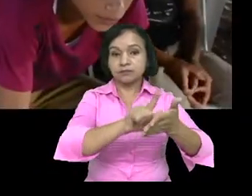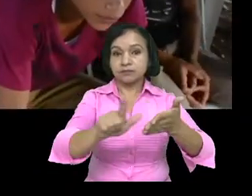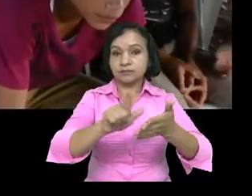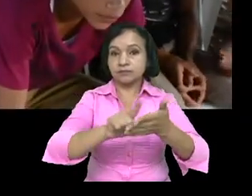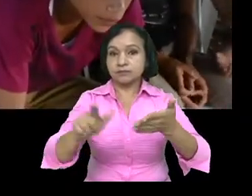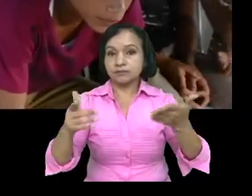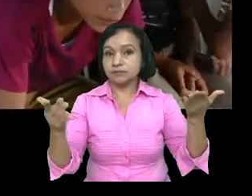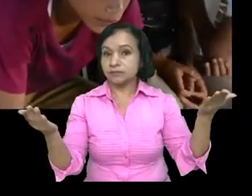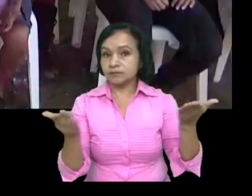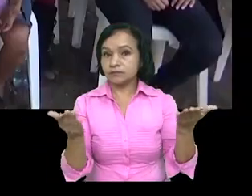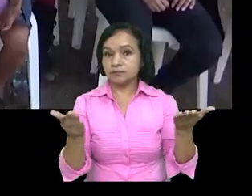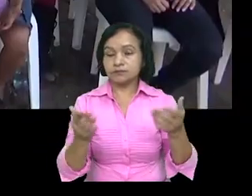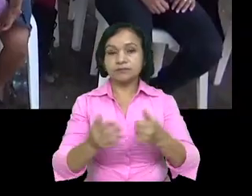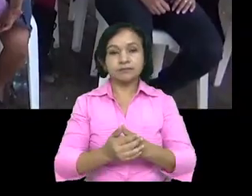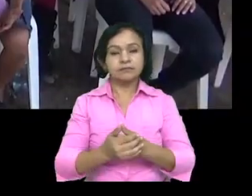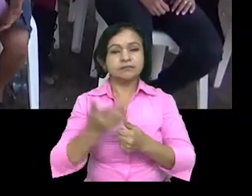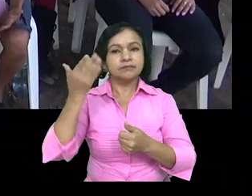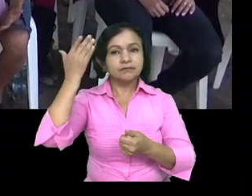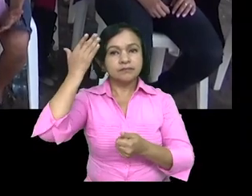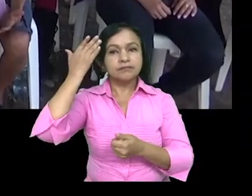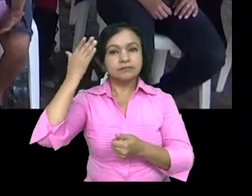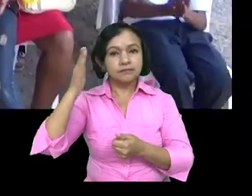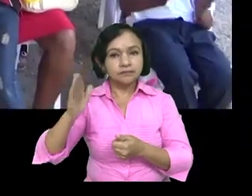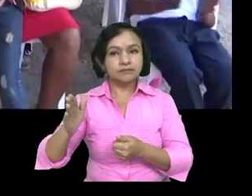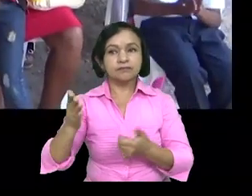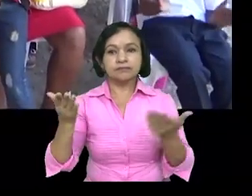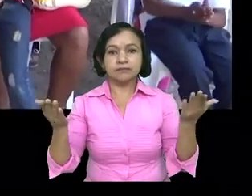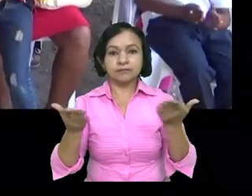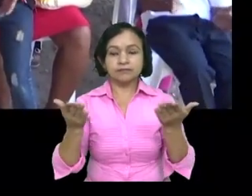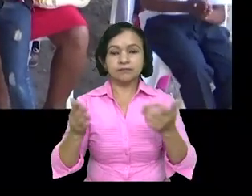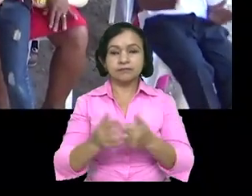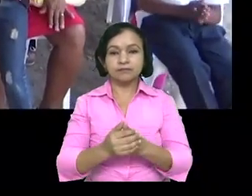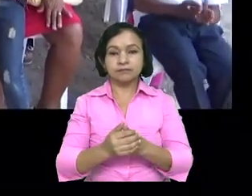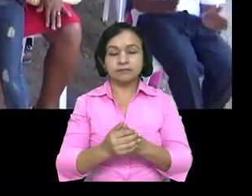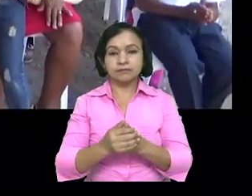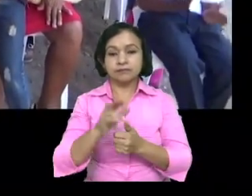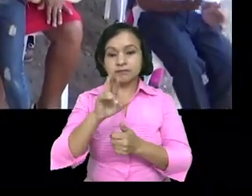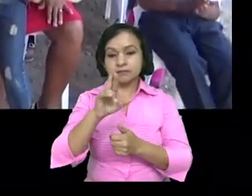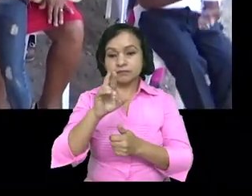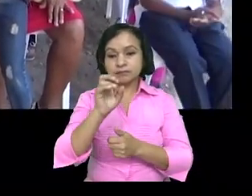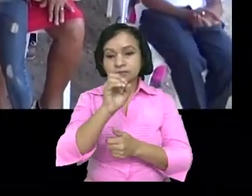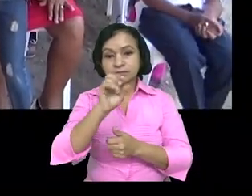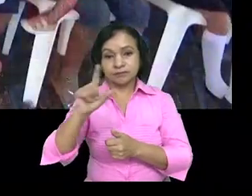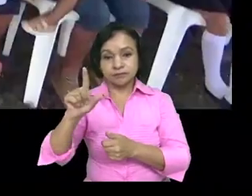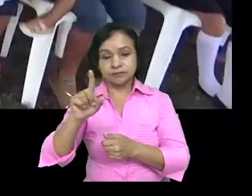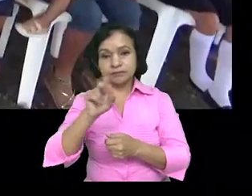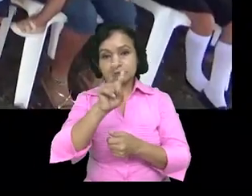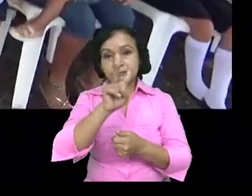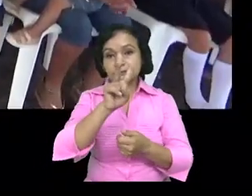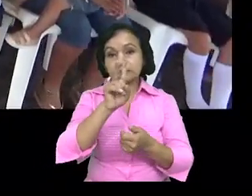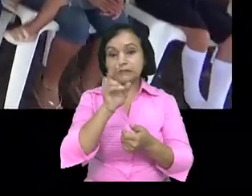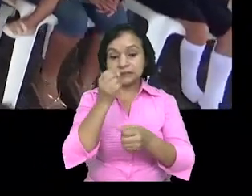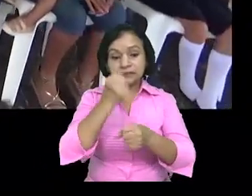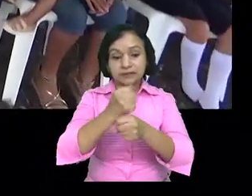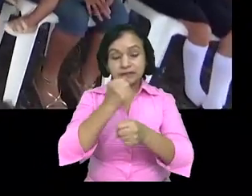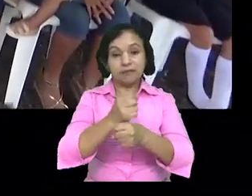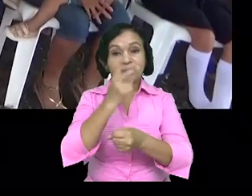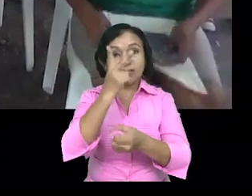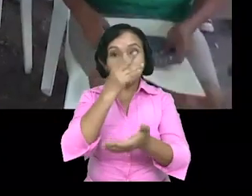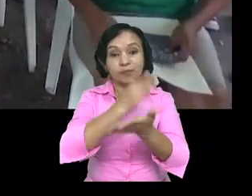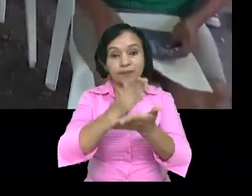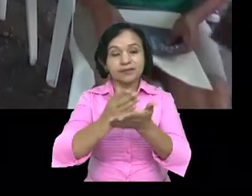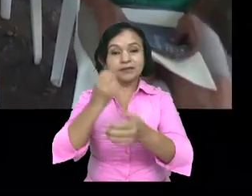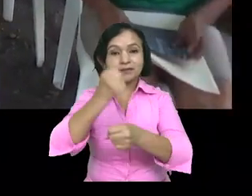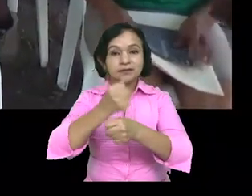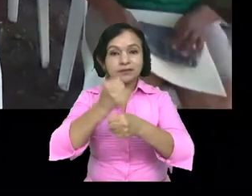vale, pero sí sabemos que ese es el rol, ¿verdad?, el doble rol de las mujeres también en